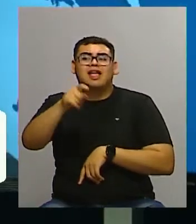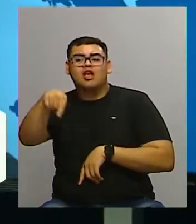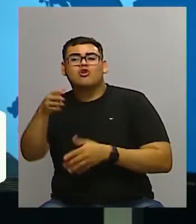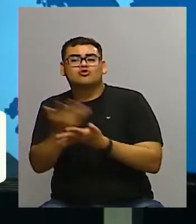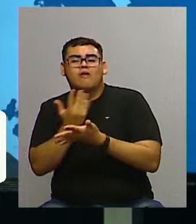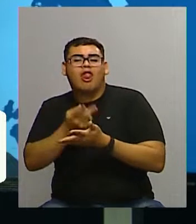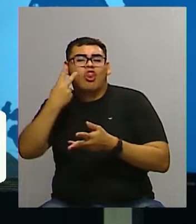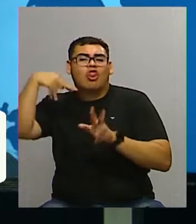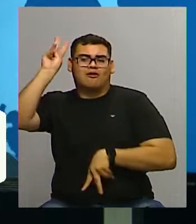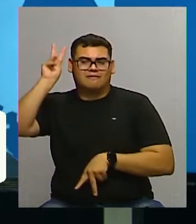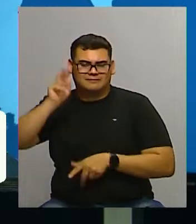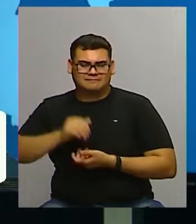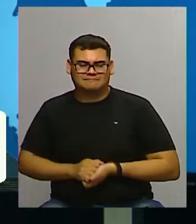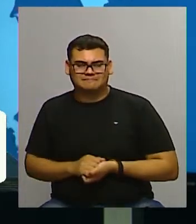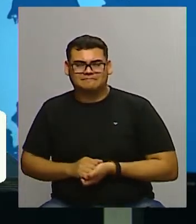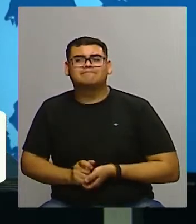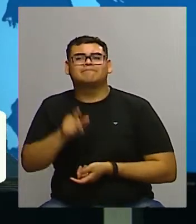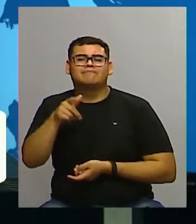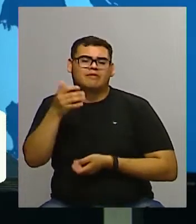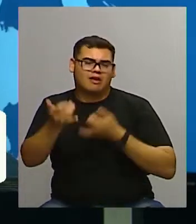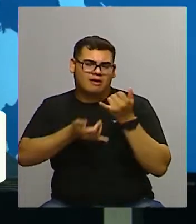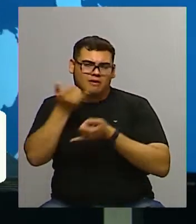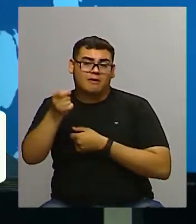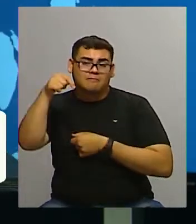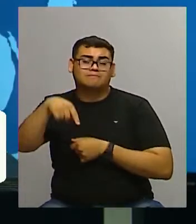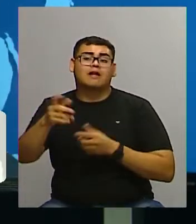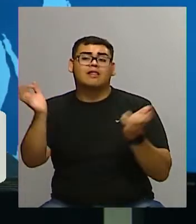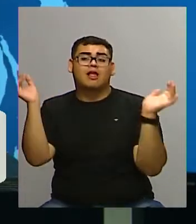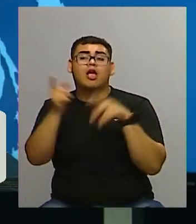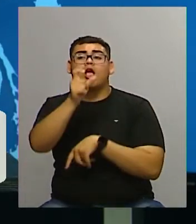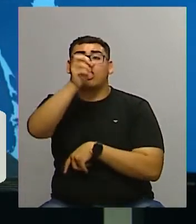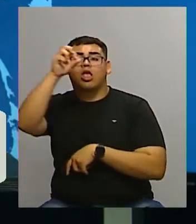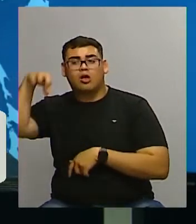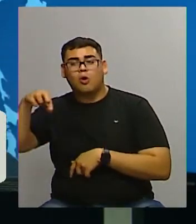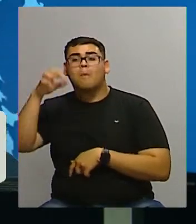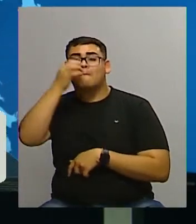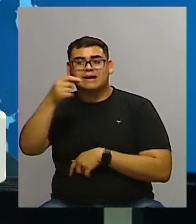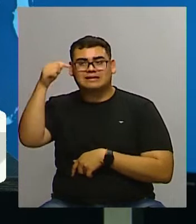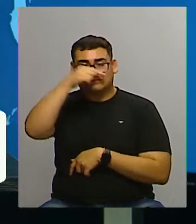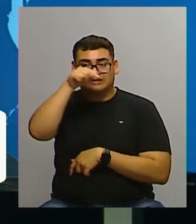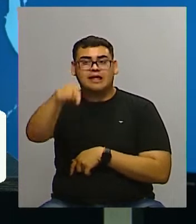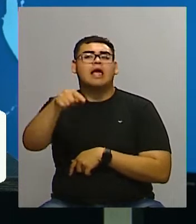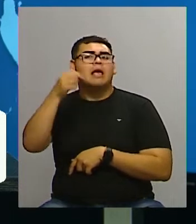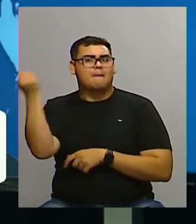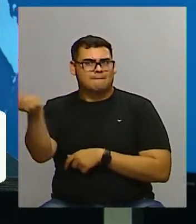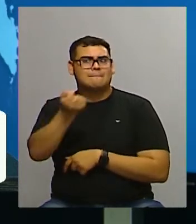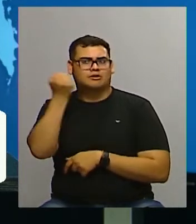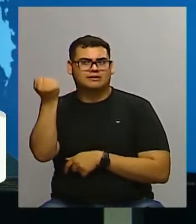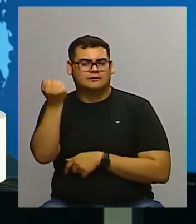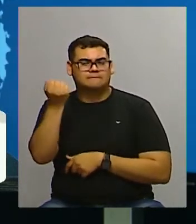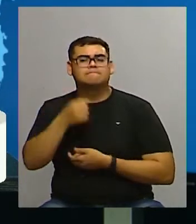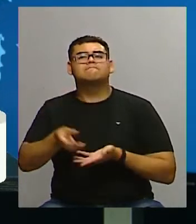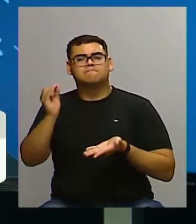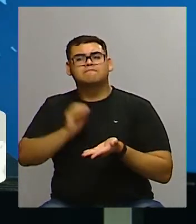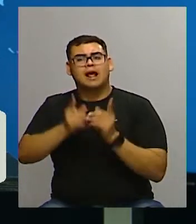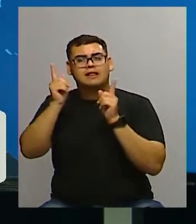mayores niveles de contaminación. Bueno, de eso se va a estar hablando en esta cumbre, una cumbre que no deja de ser muy importante y donde obviamente